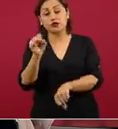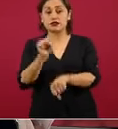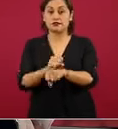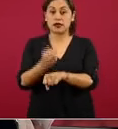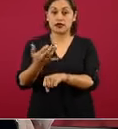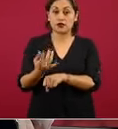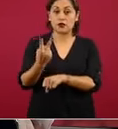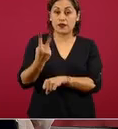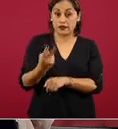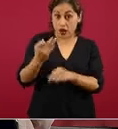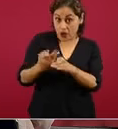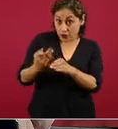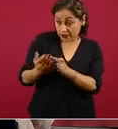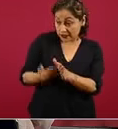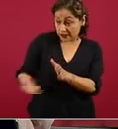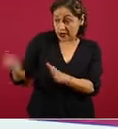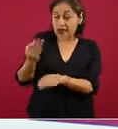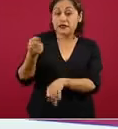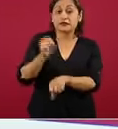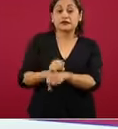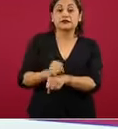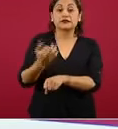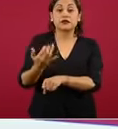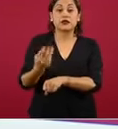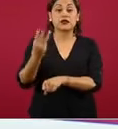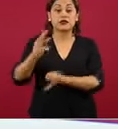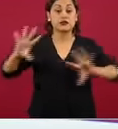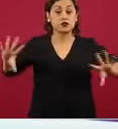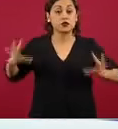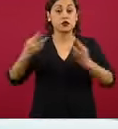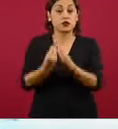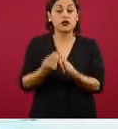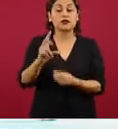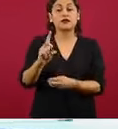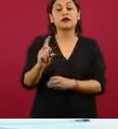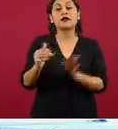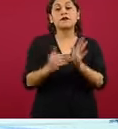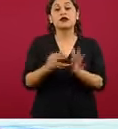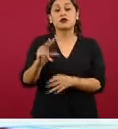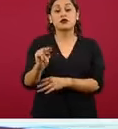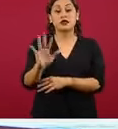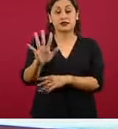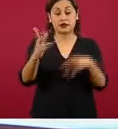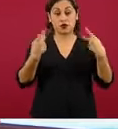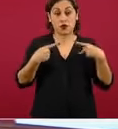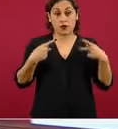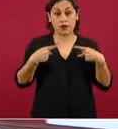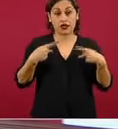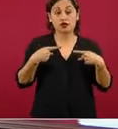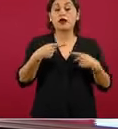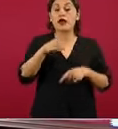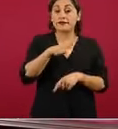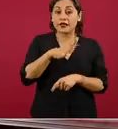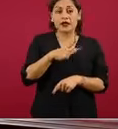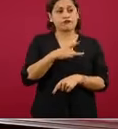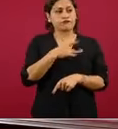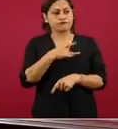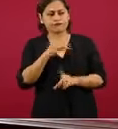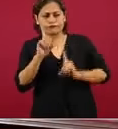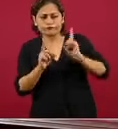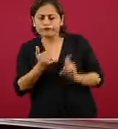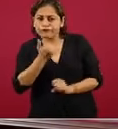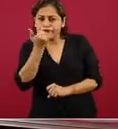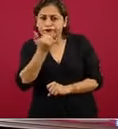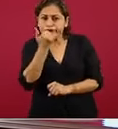actual, que es la 53, tenemos 30,085 personas que han presentado el cuadro sospechoso, pero que aún estamos en